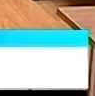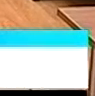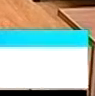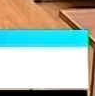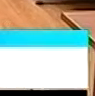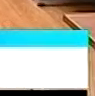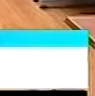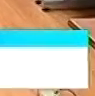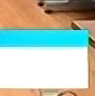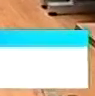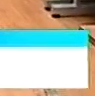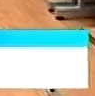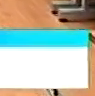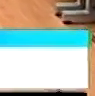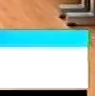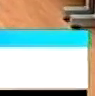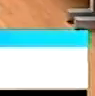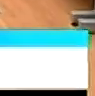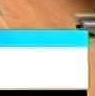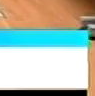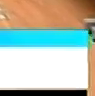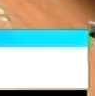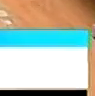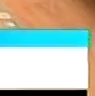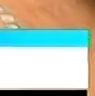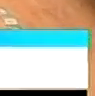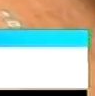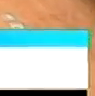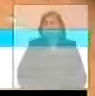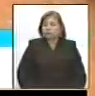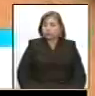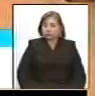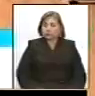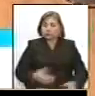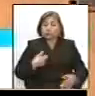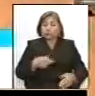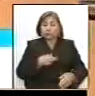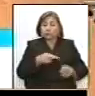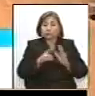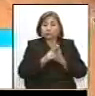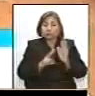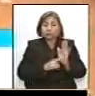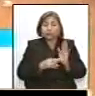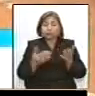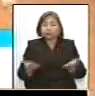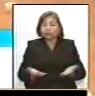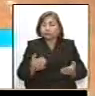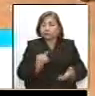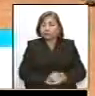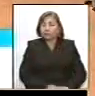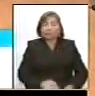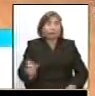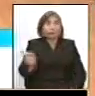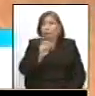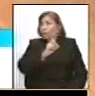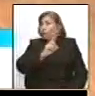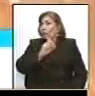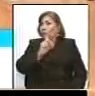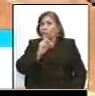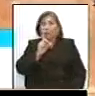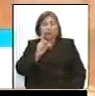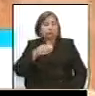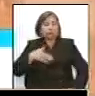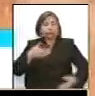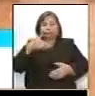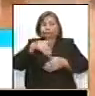de oficio, está estipulado en nuestro reglamento de la comisión, indica de que no puede